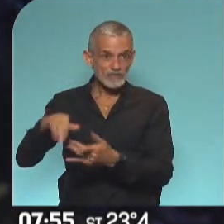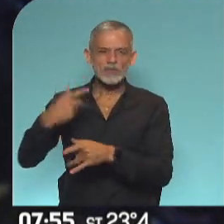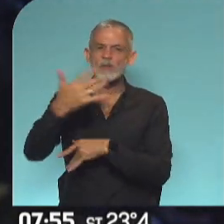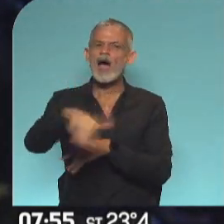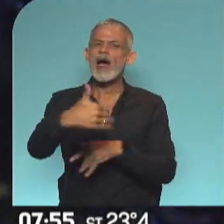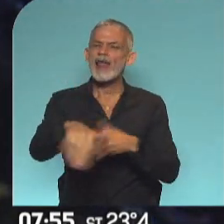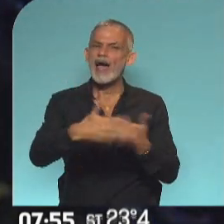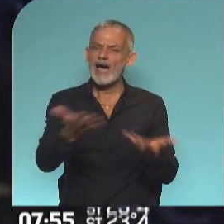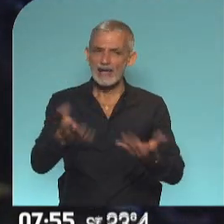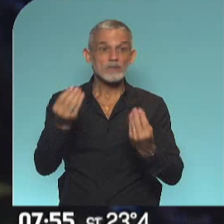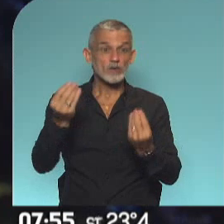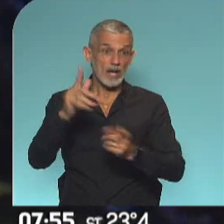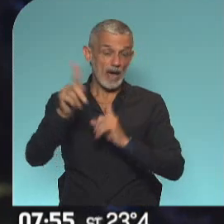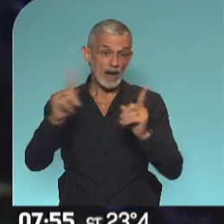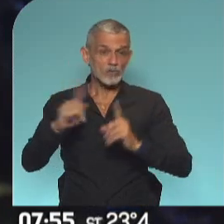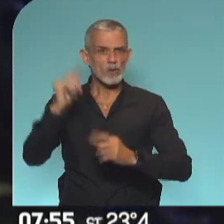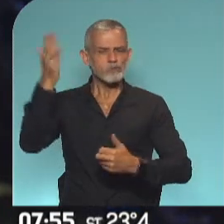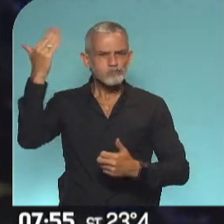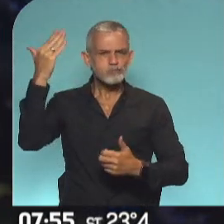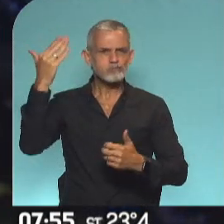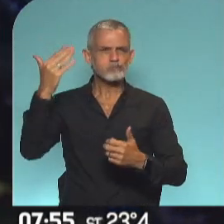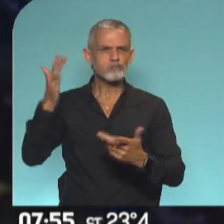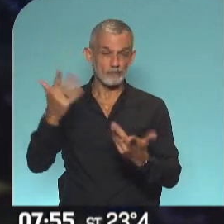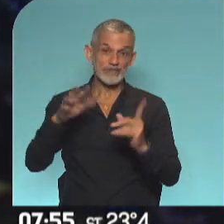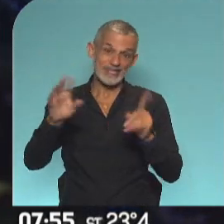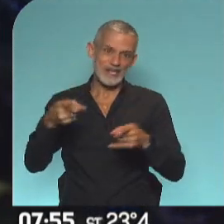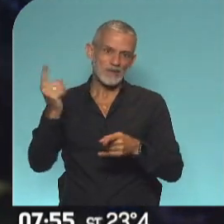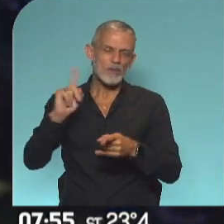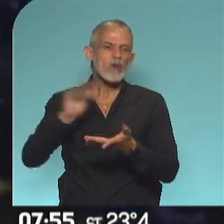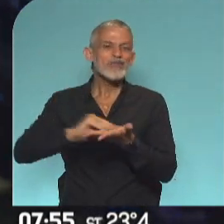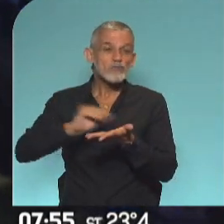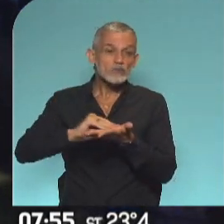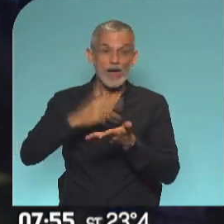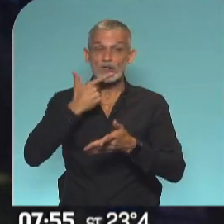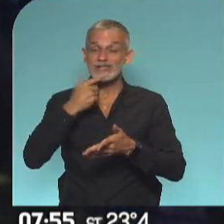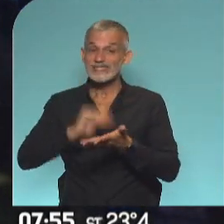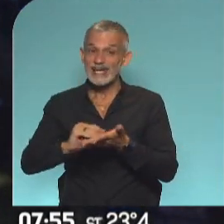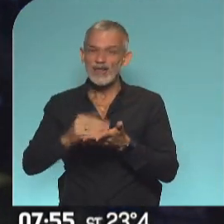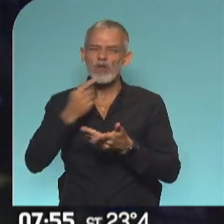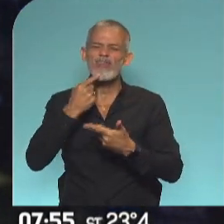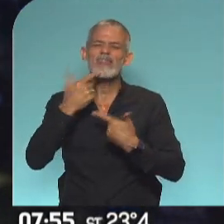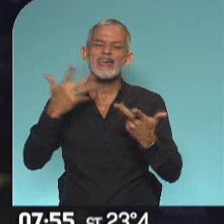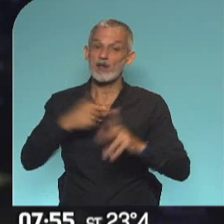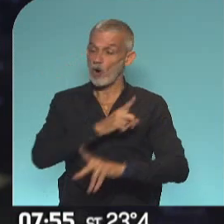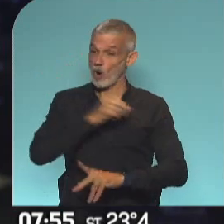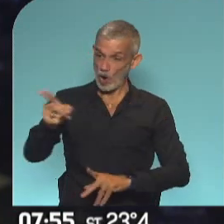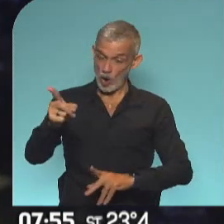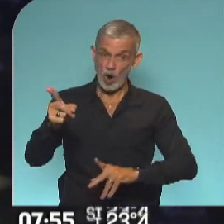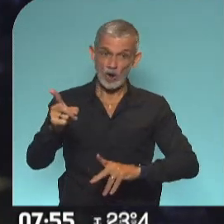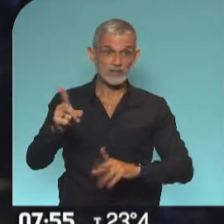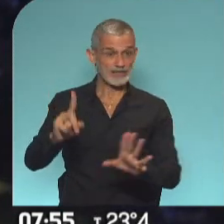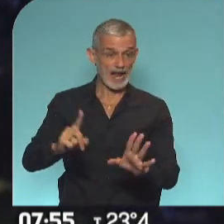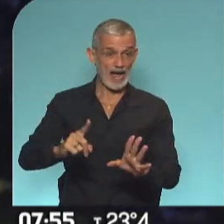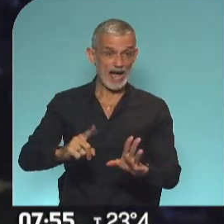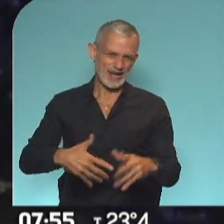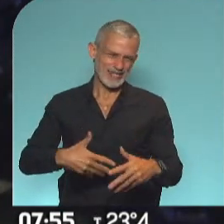¿Y por qué? Bueno, porque algunos de los expositores o incluso algunos de los diputados y senadores dijeron que estaban en contra de la interrupción,